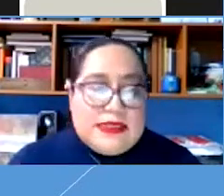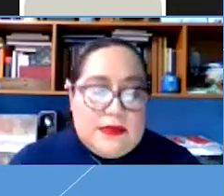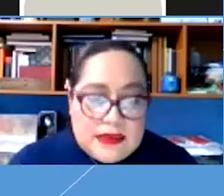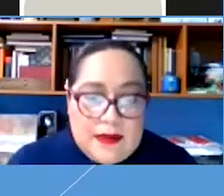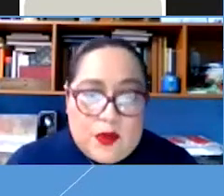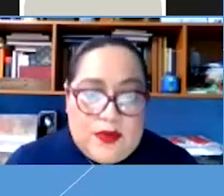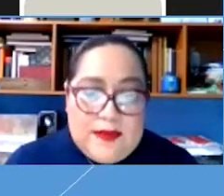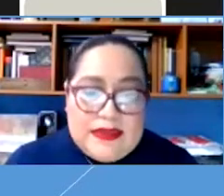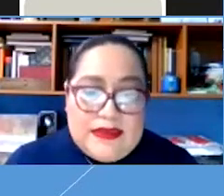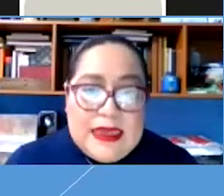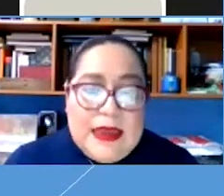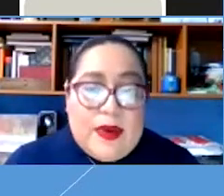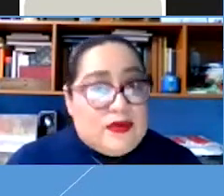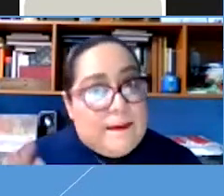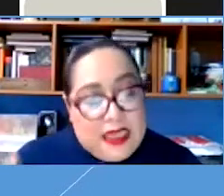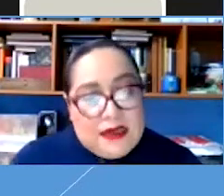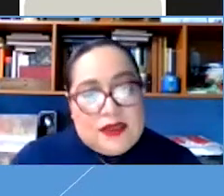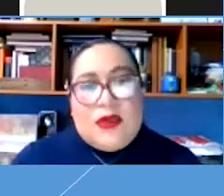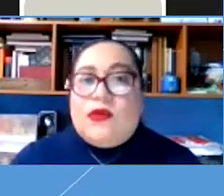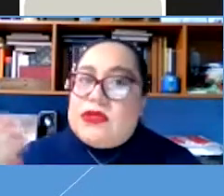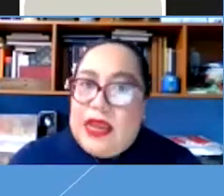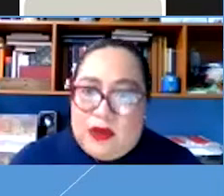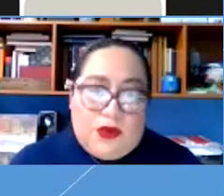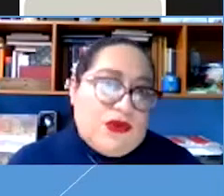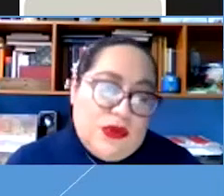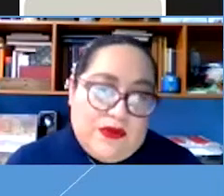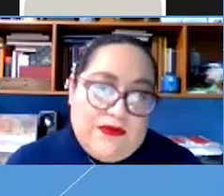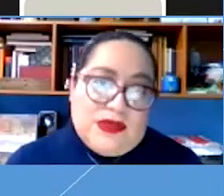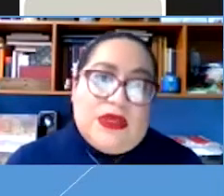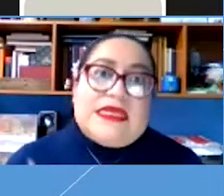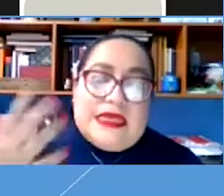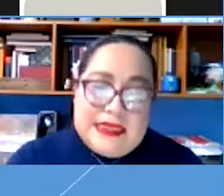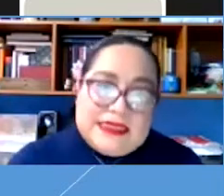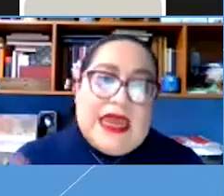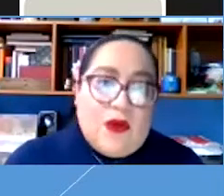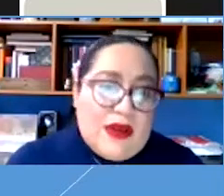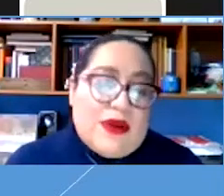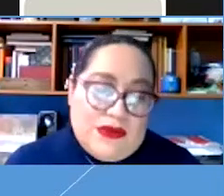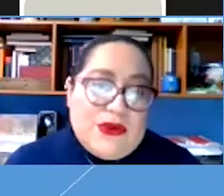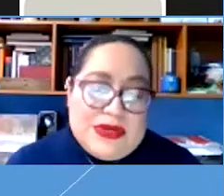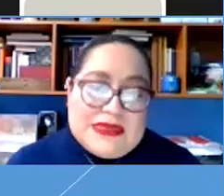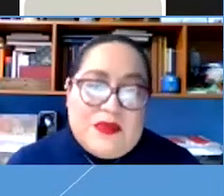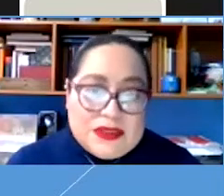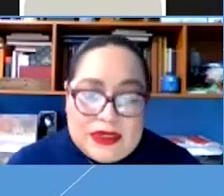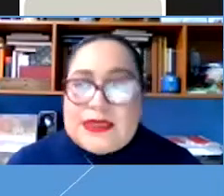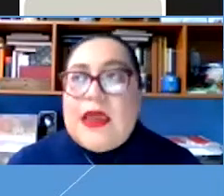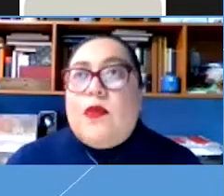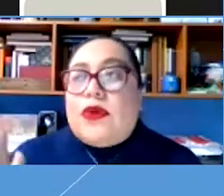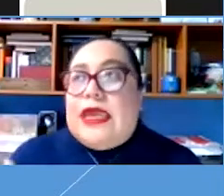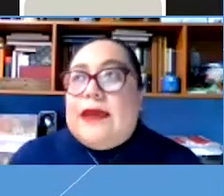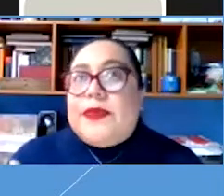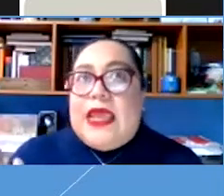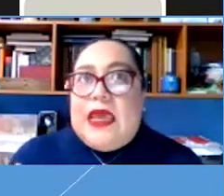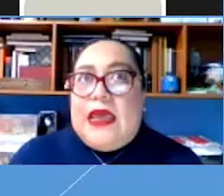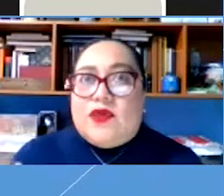condiciones de vida propiamente, pero también esto incluye al conjunto de profesionistas que están colaborando con esas personas,